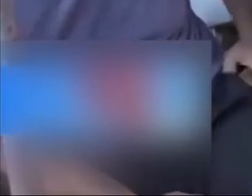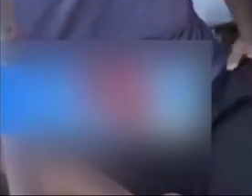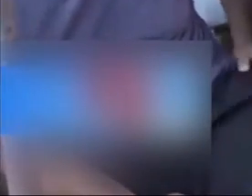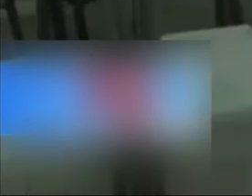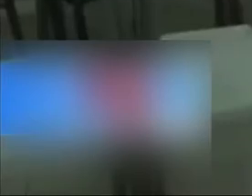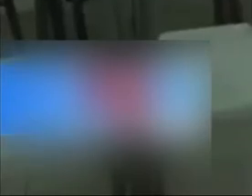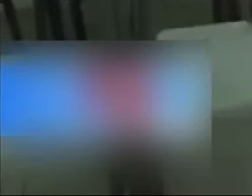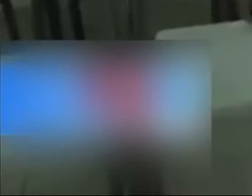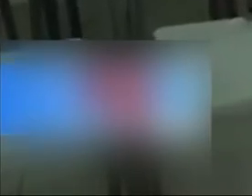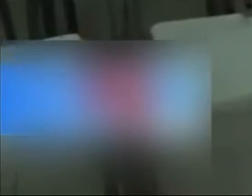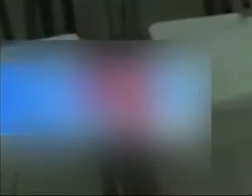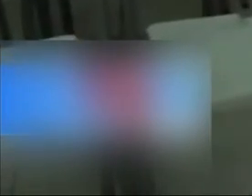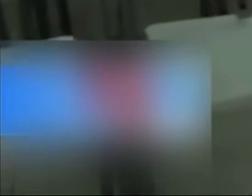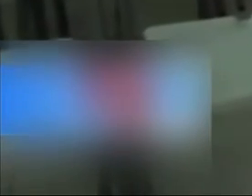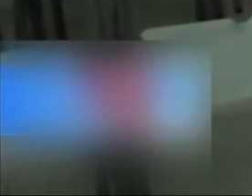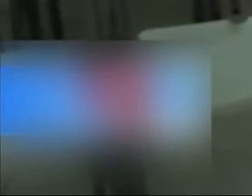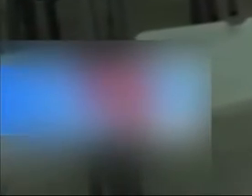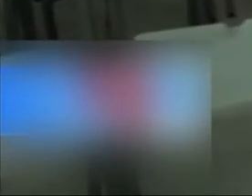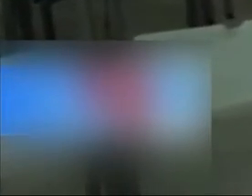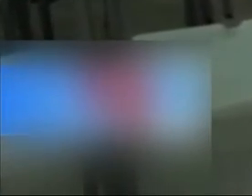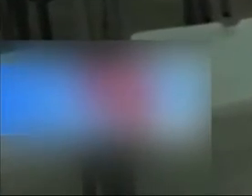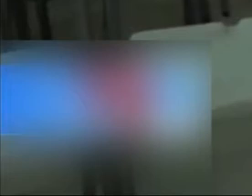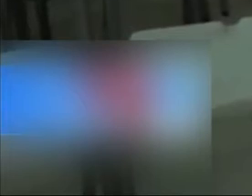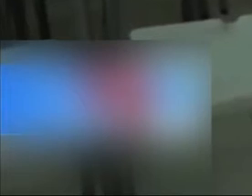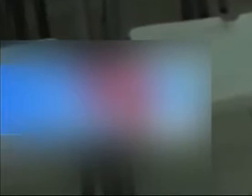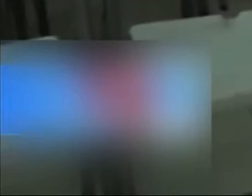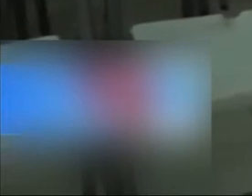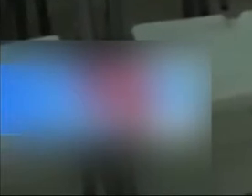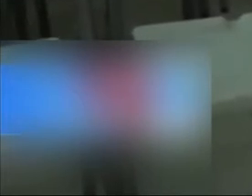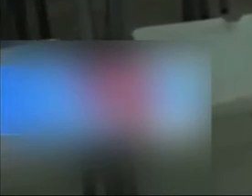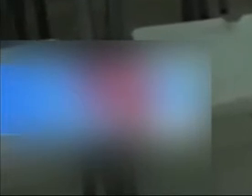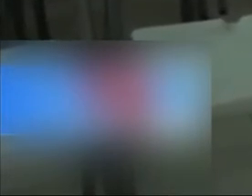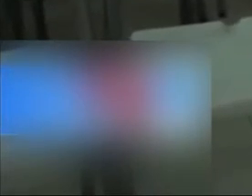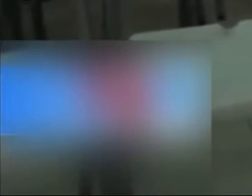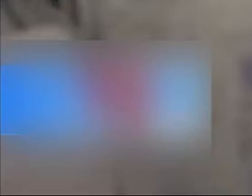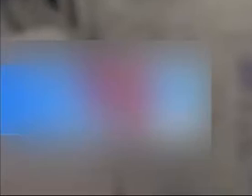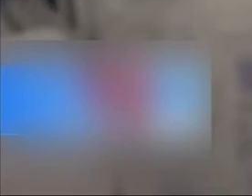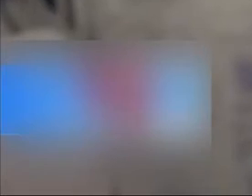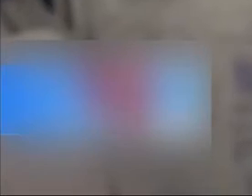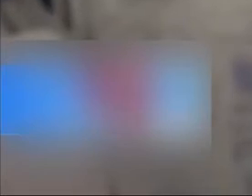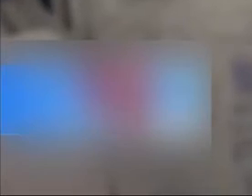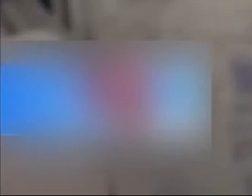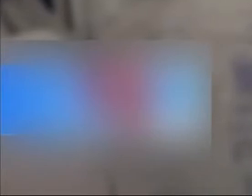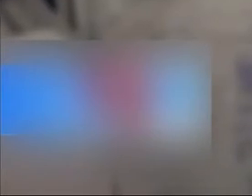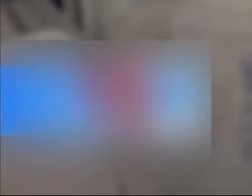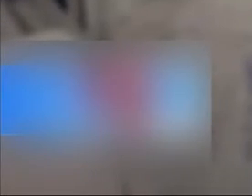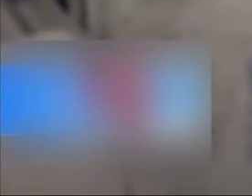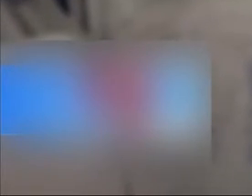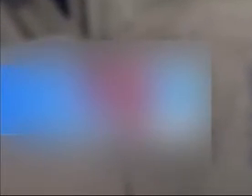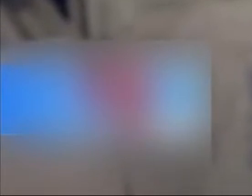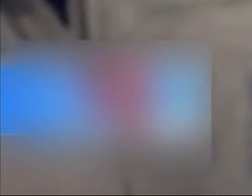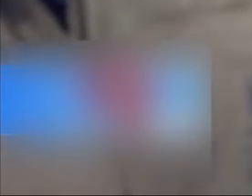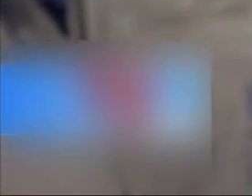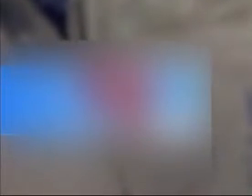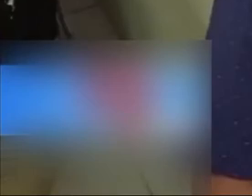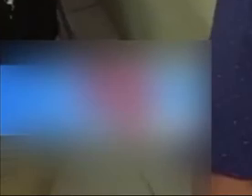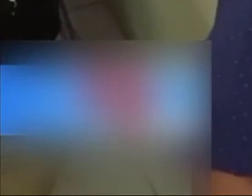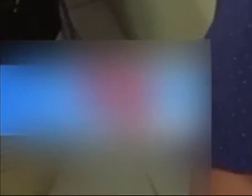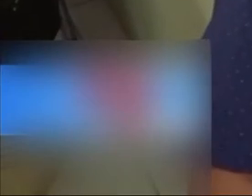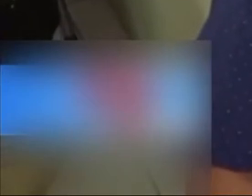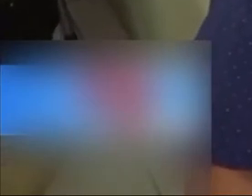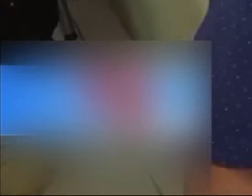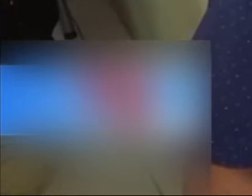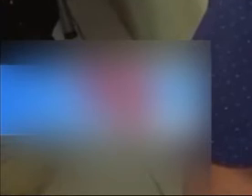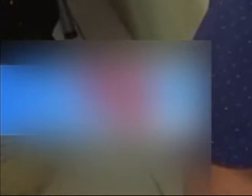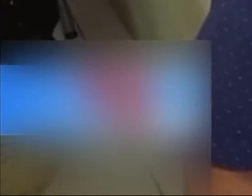La vacunación contra el COVID-19 casa a casa continúa desarrollándose en los distintos departamentos del país. Los últimos